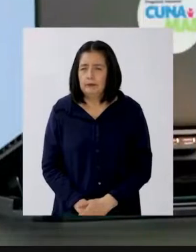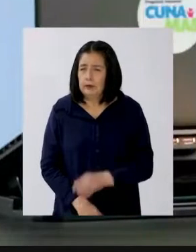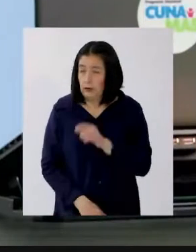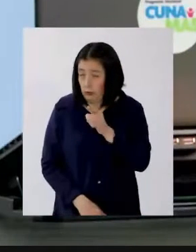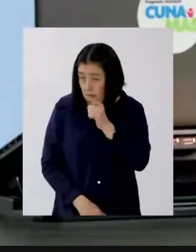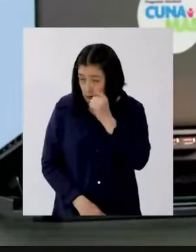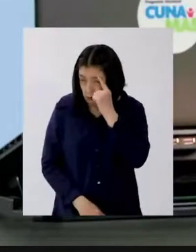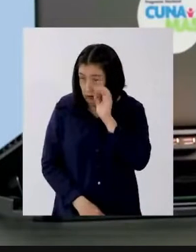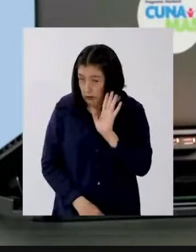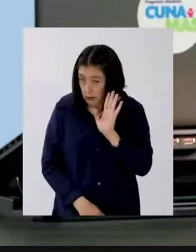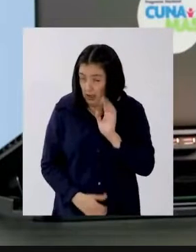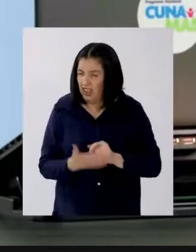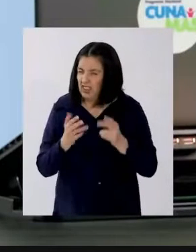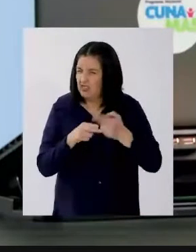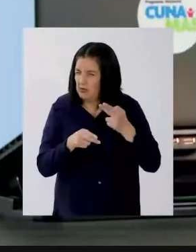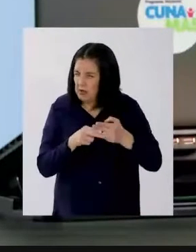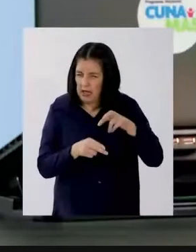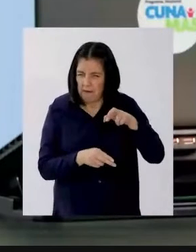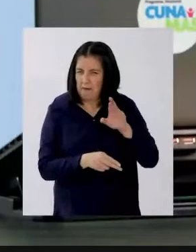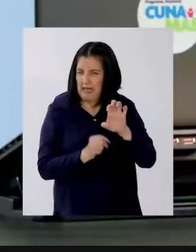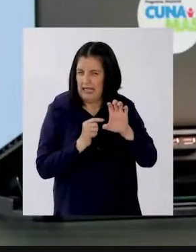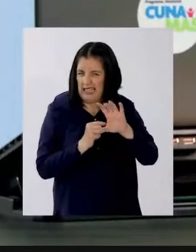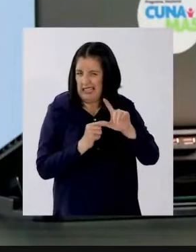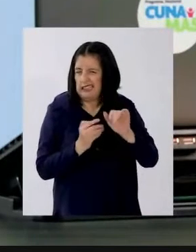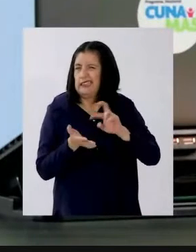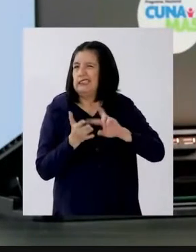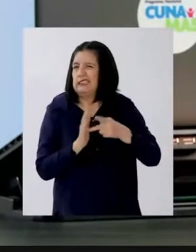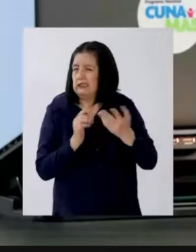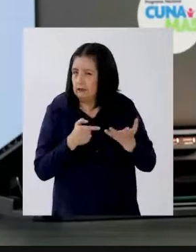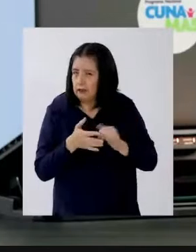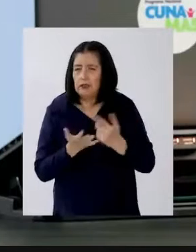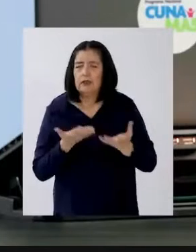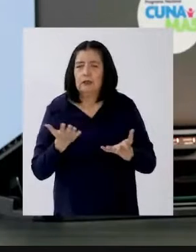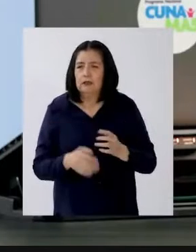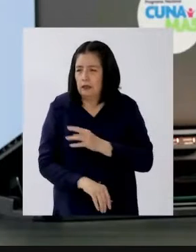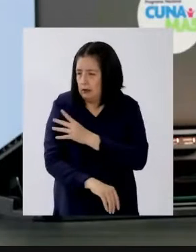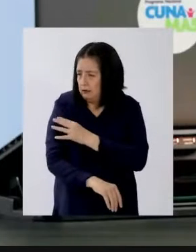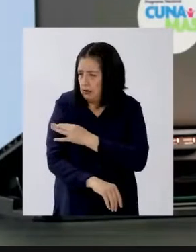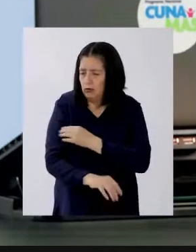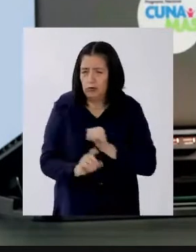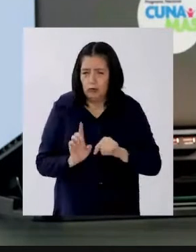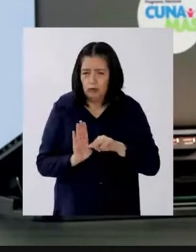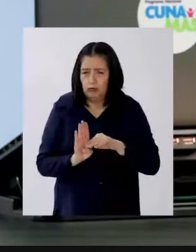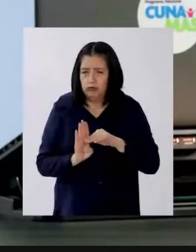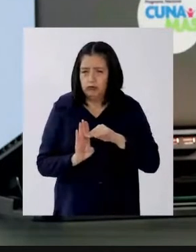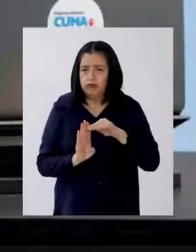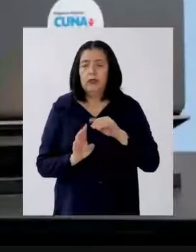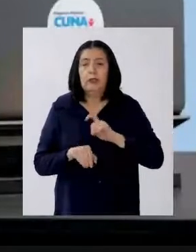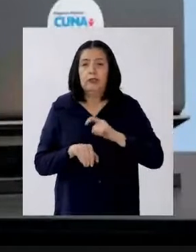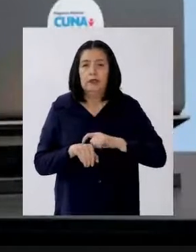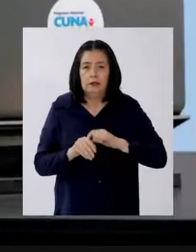Debes saber que la preeclampsia es una enfermedad que consiste en el aumento de la presión arterial durante el